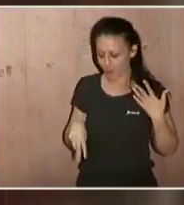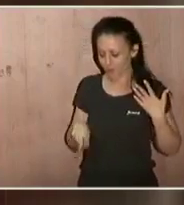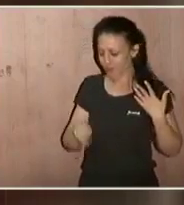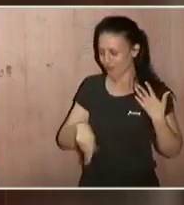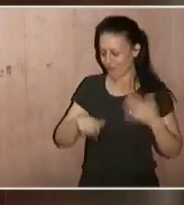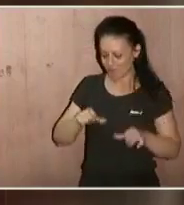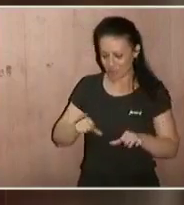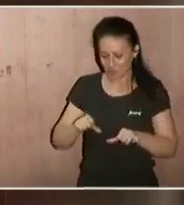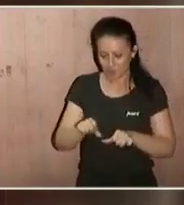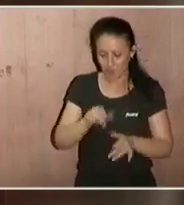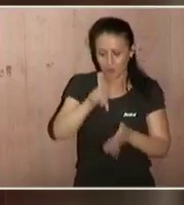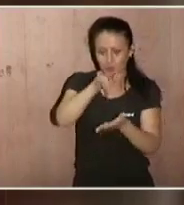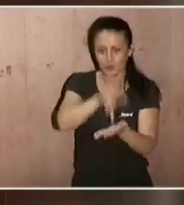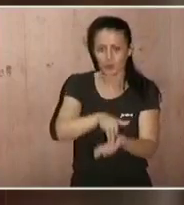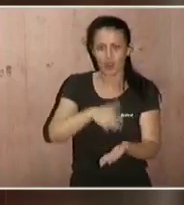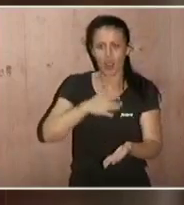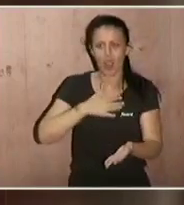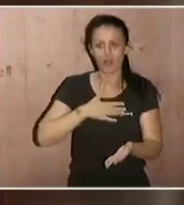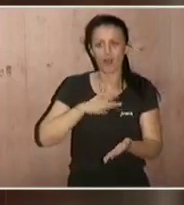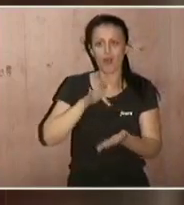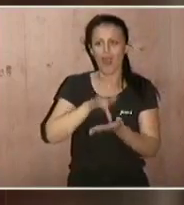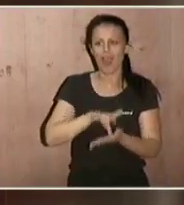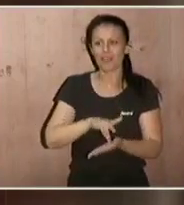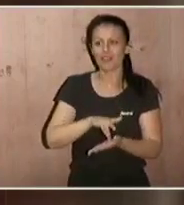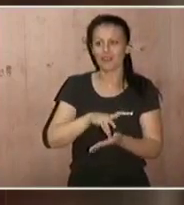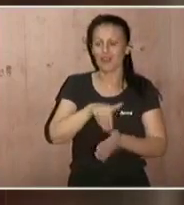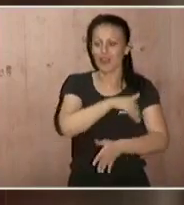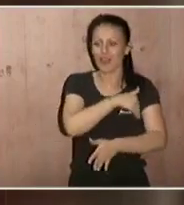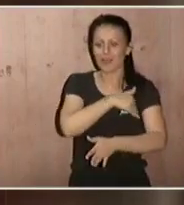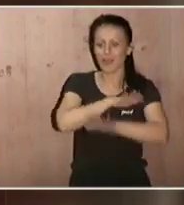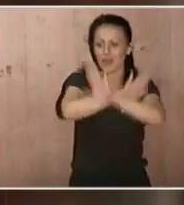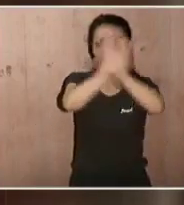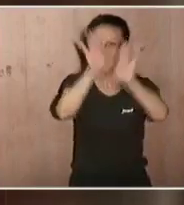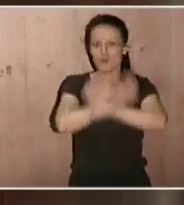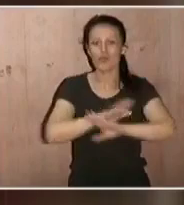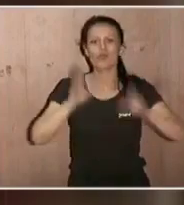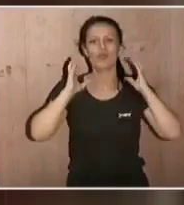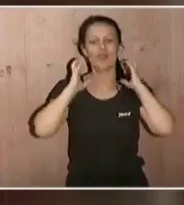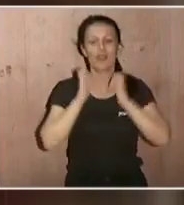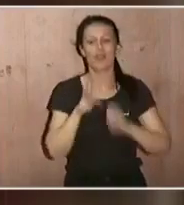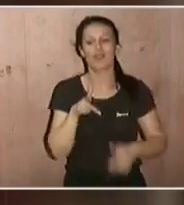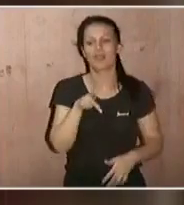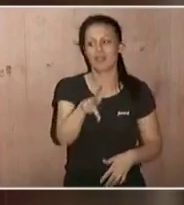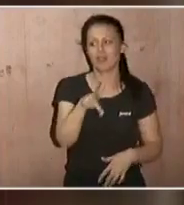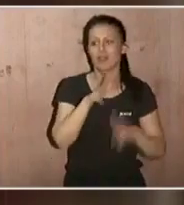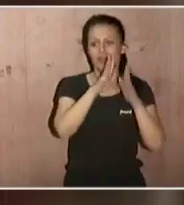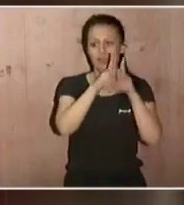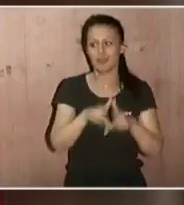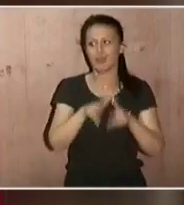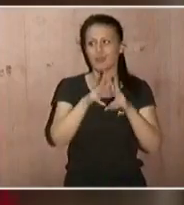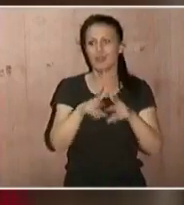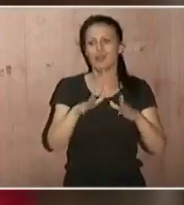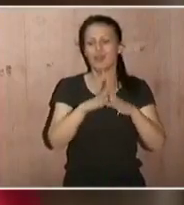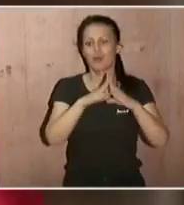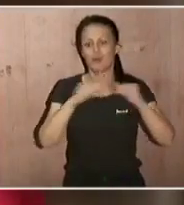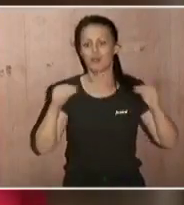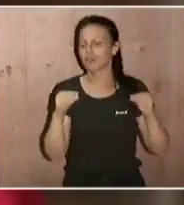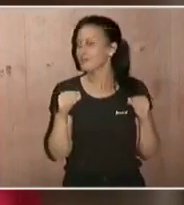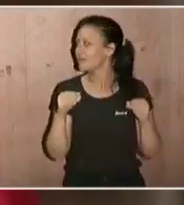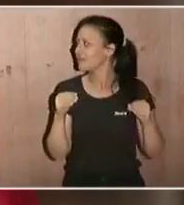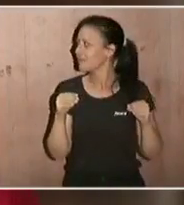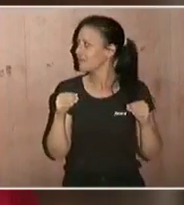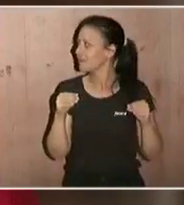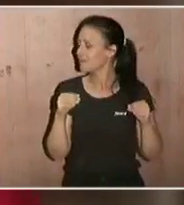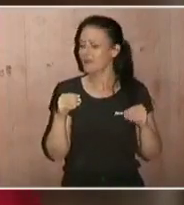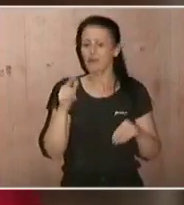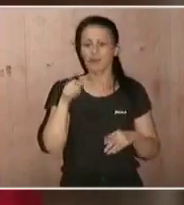destino de que en mi último acto académico en activo, como catedrático de Derecho Administrativo de la Universidad, a la